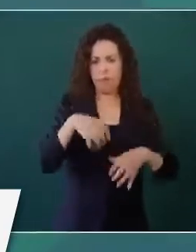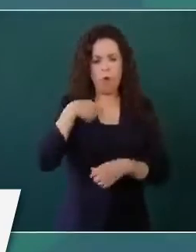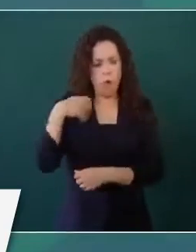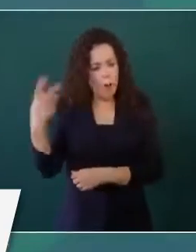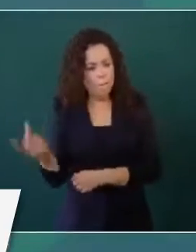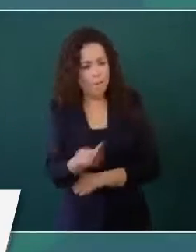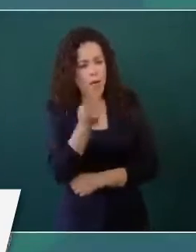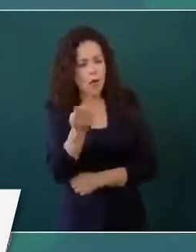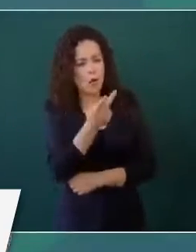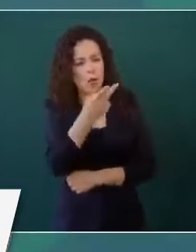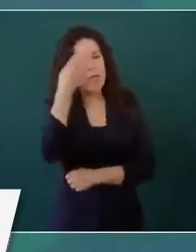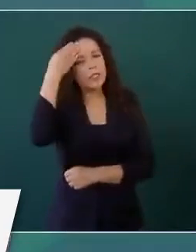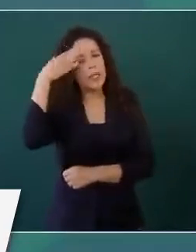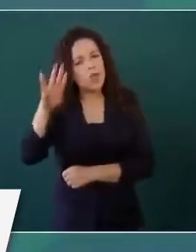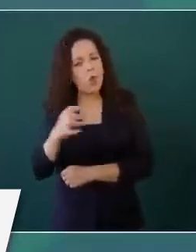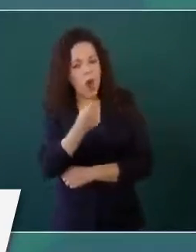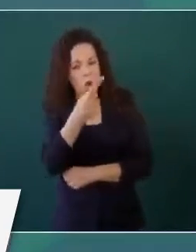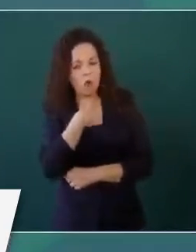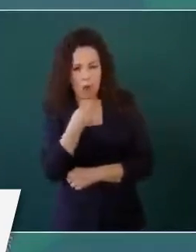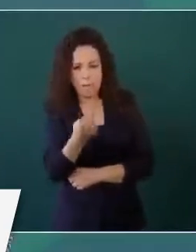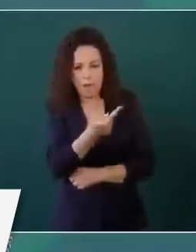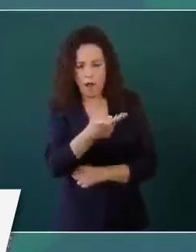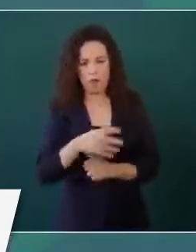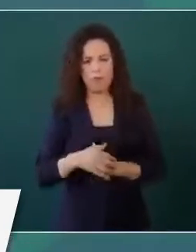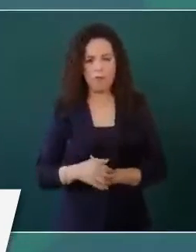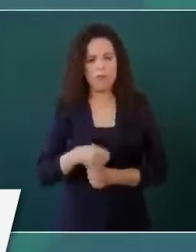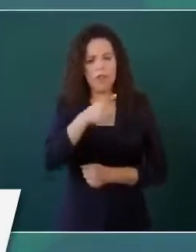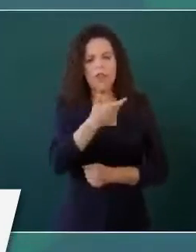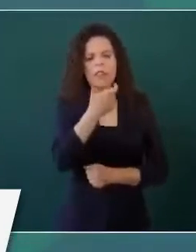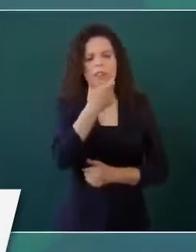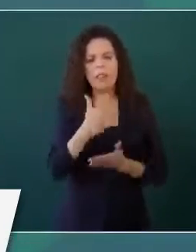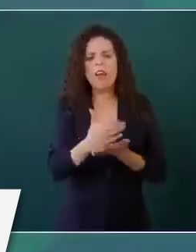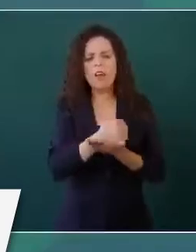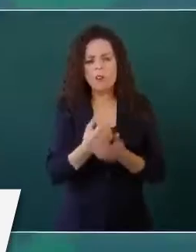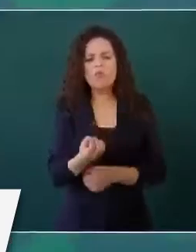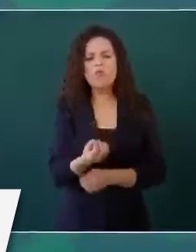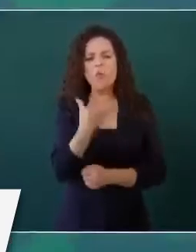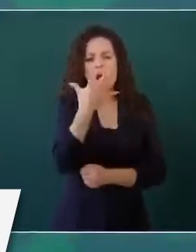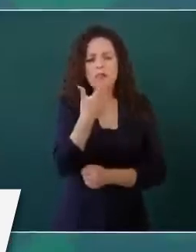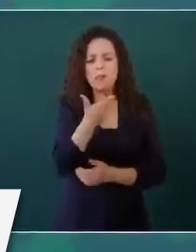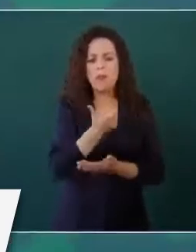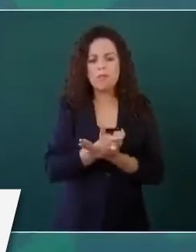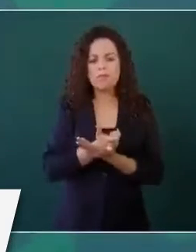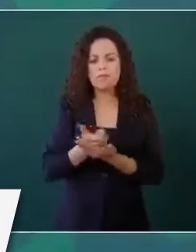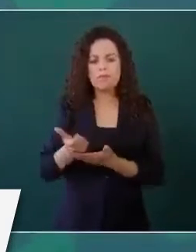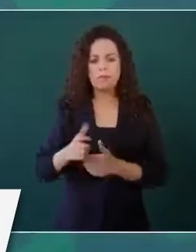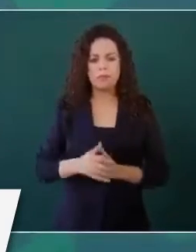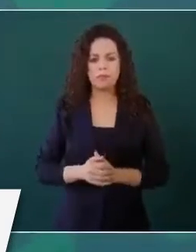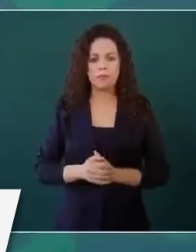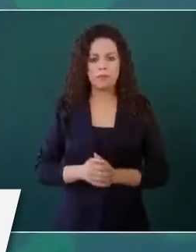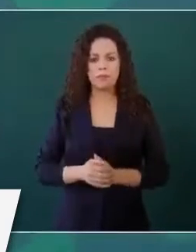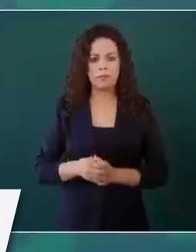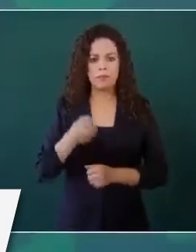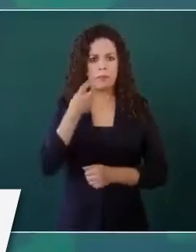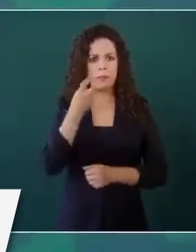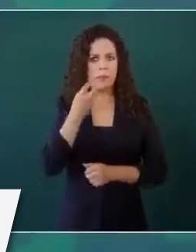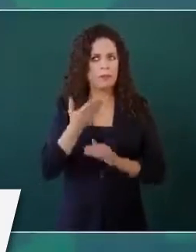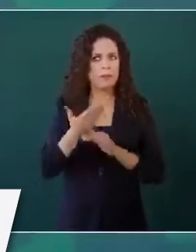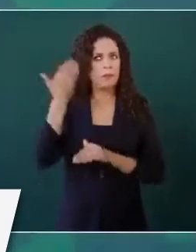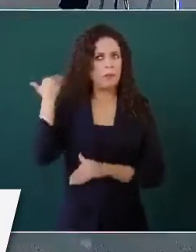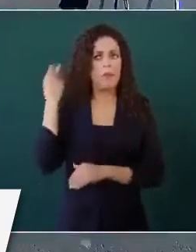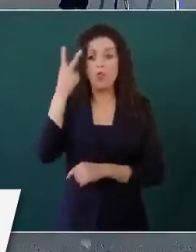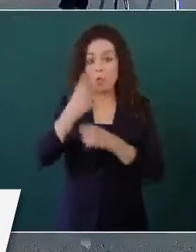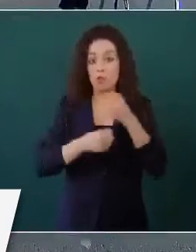señora de cuánto le pagaban. Esto hace 2 años, todavía no era yo